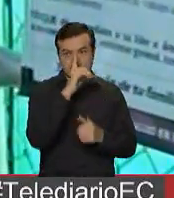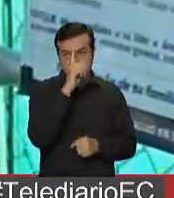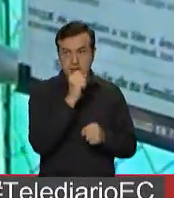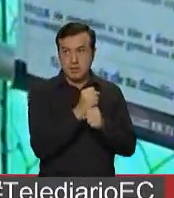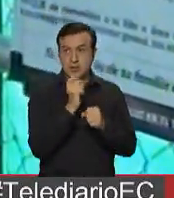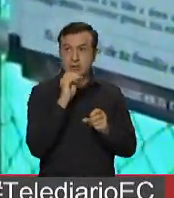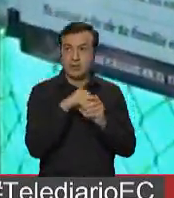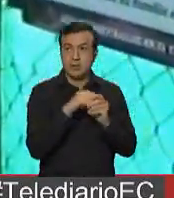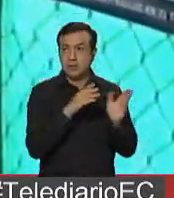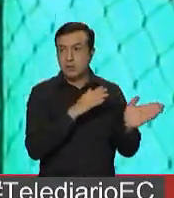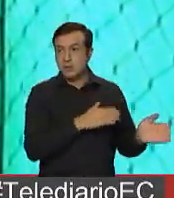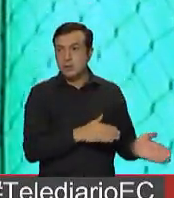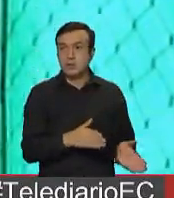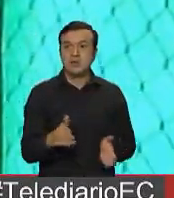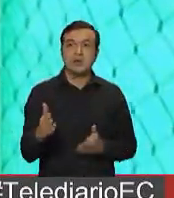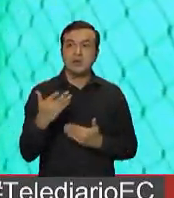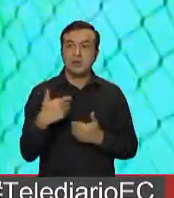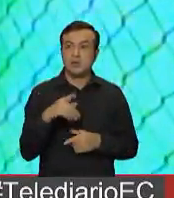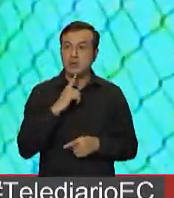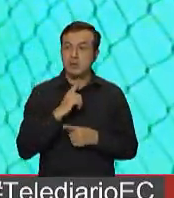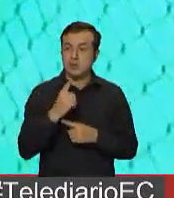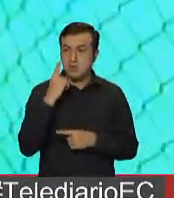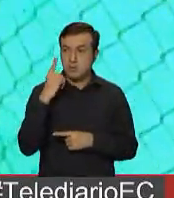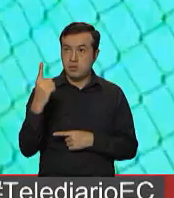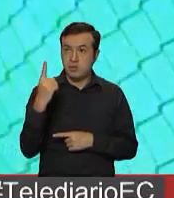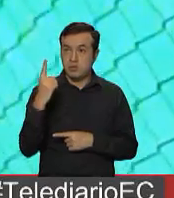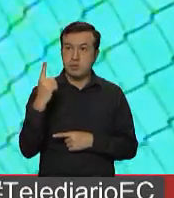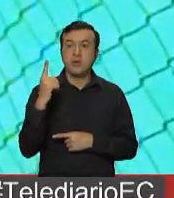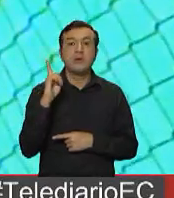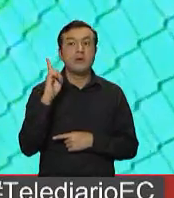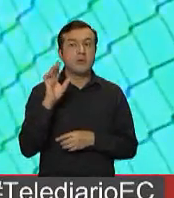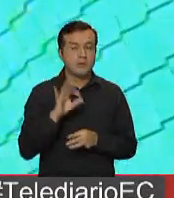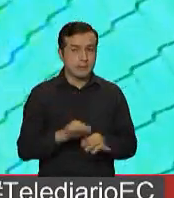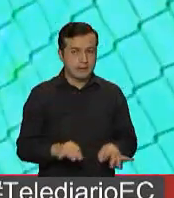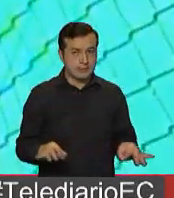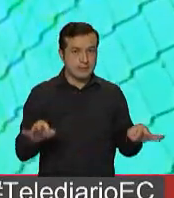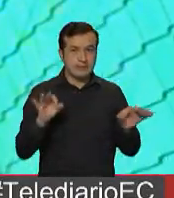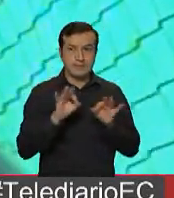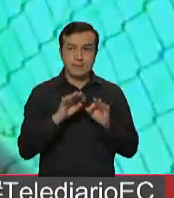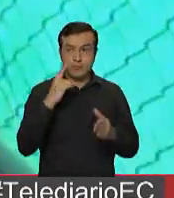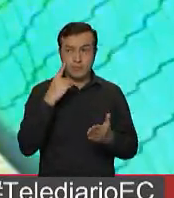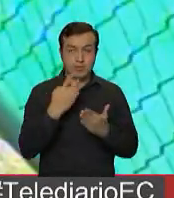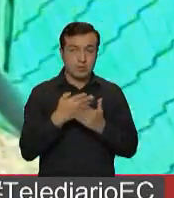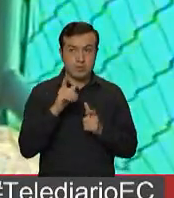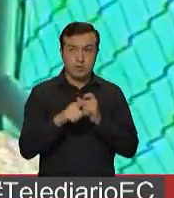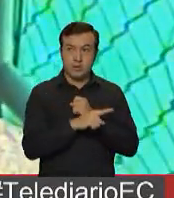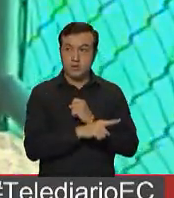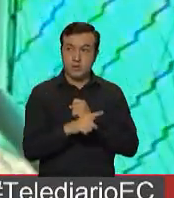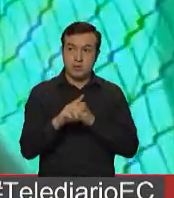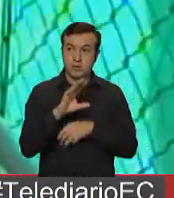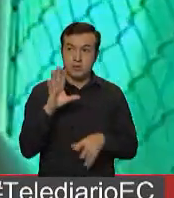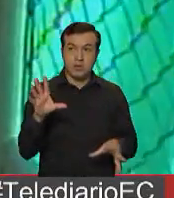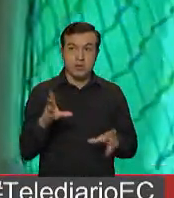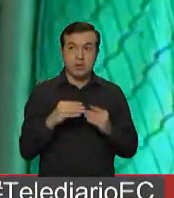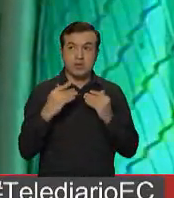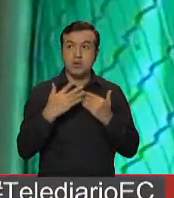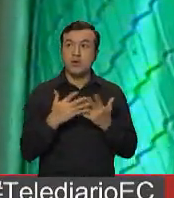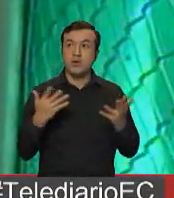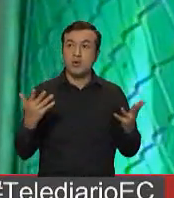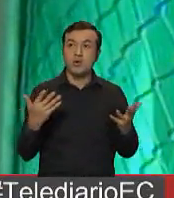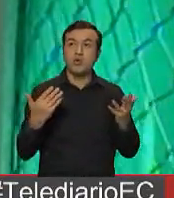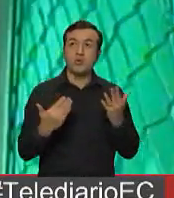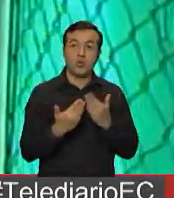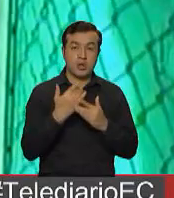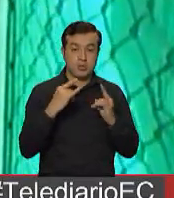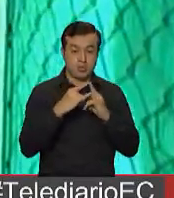antes de despedir, y perdón que le corte, nada. Vamos acá, es muy importante mostrar a nuestros televidentes este